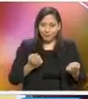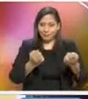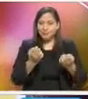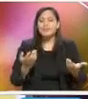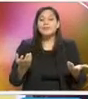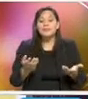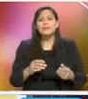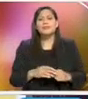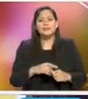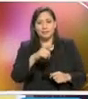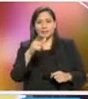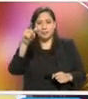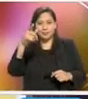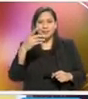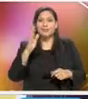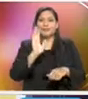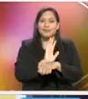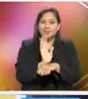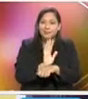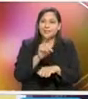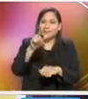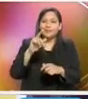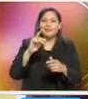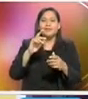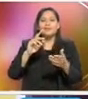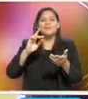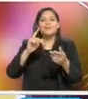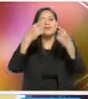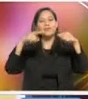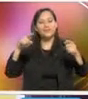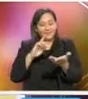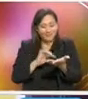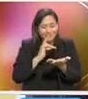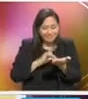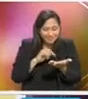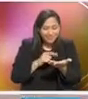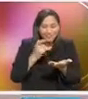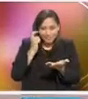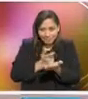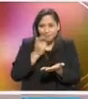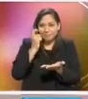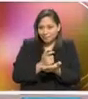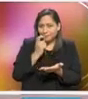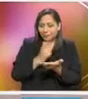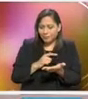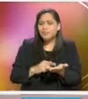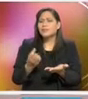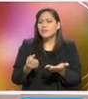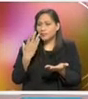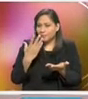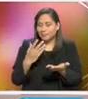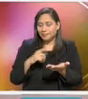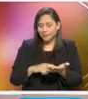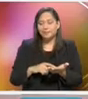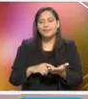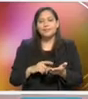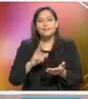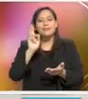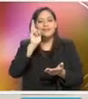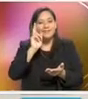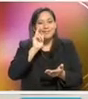¿eh? Y aparte, tenemos así la pongo en esta, y el ahorro, ¿no? Entonces, haz de cuenta,